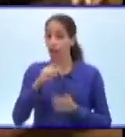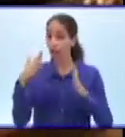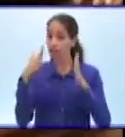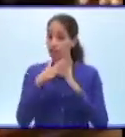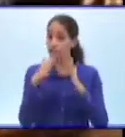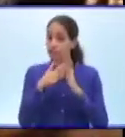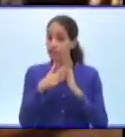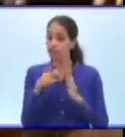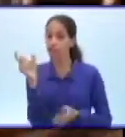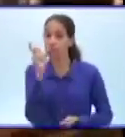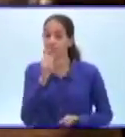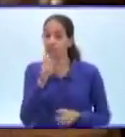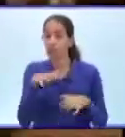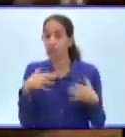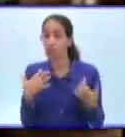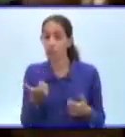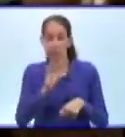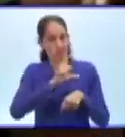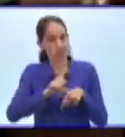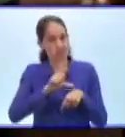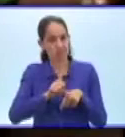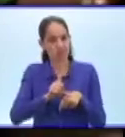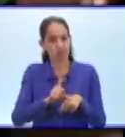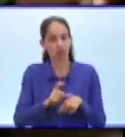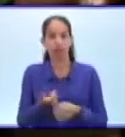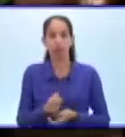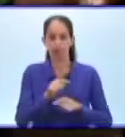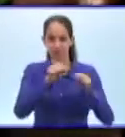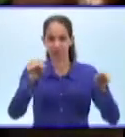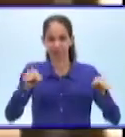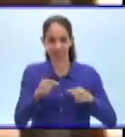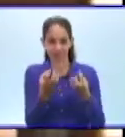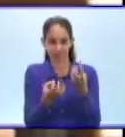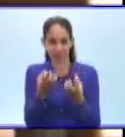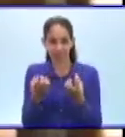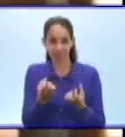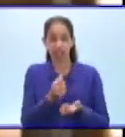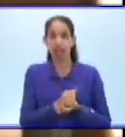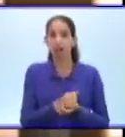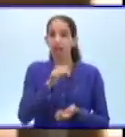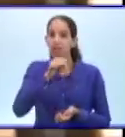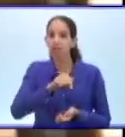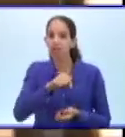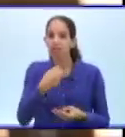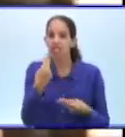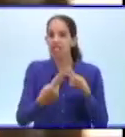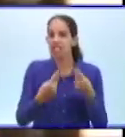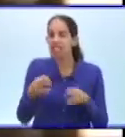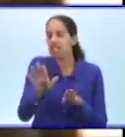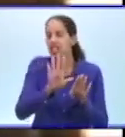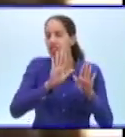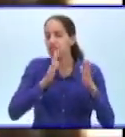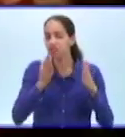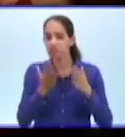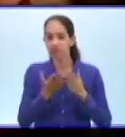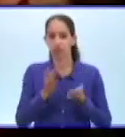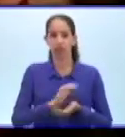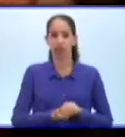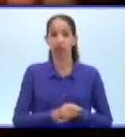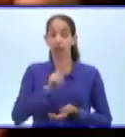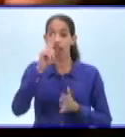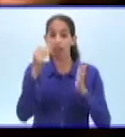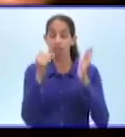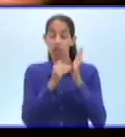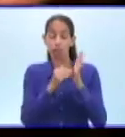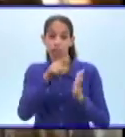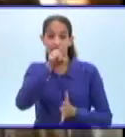en la CCS José Antonio Labrador, las cuales dedica a la cría de caprinos, con más de 60 animales que en el 2013 le permitieron